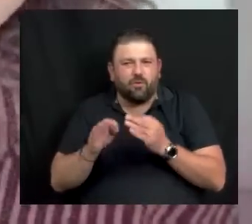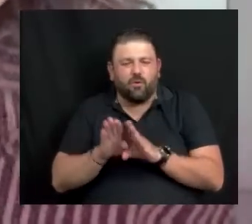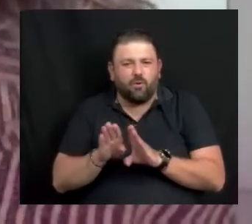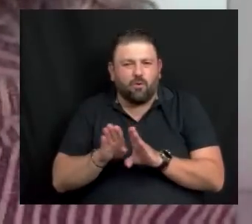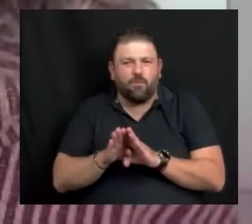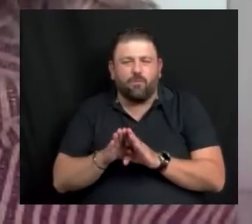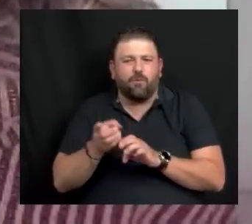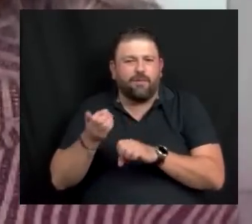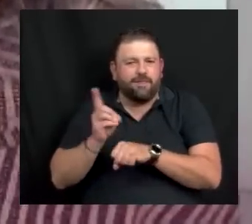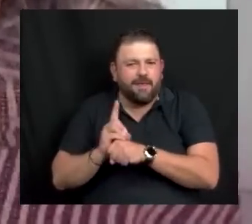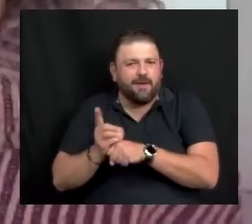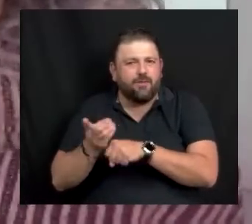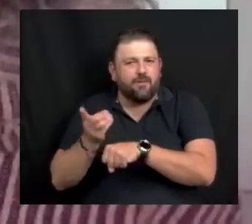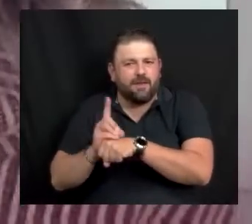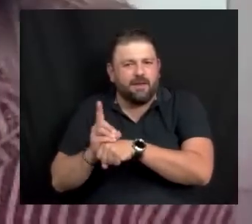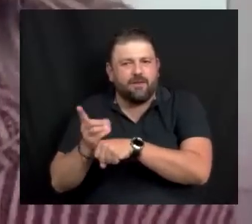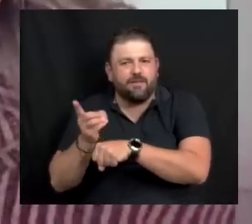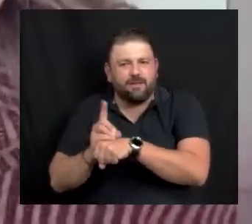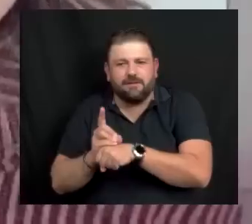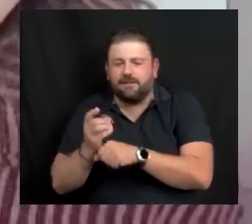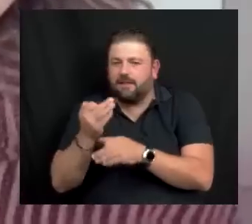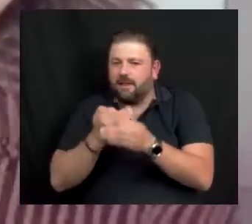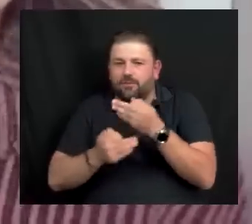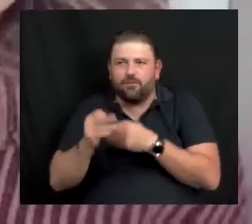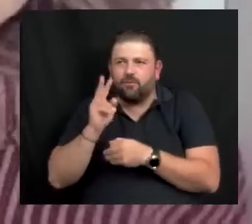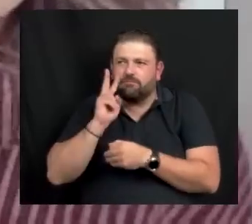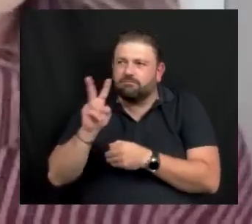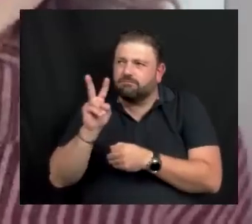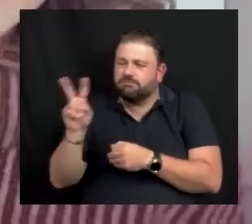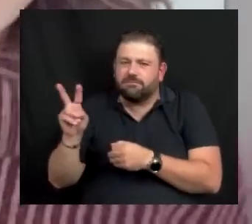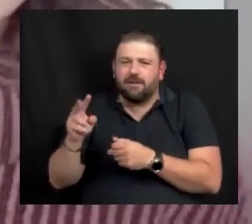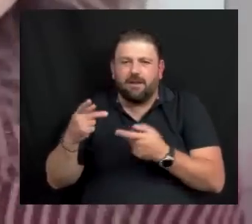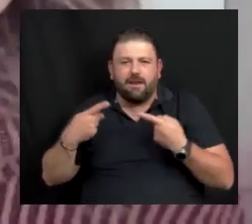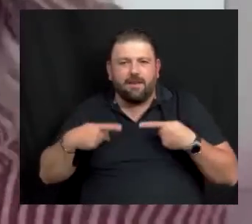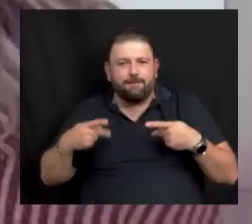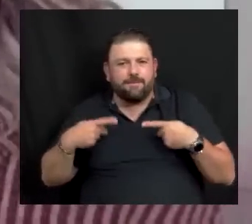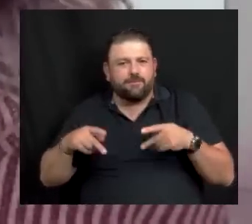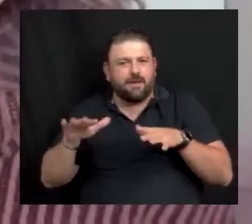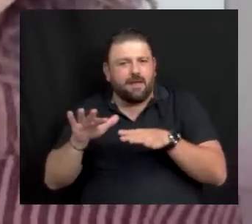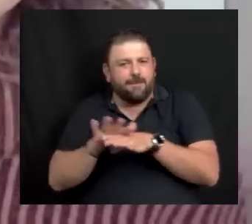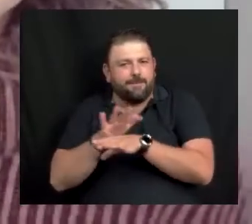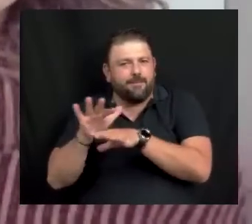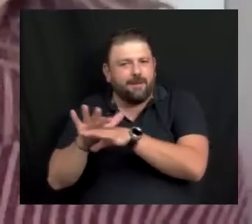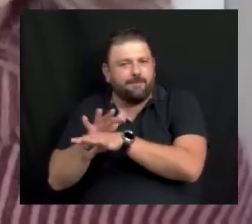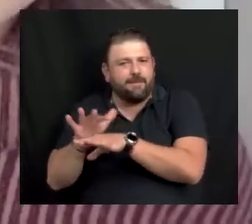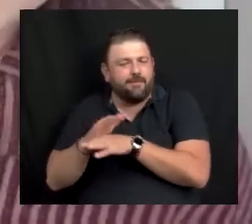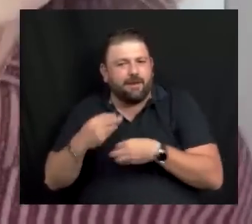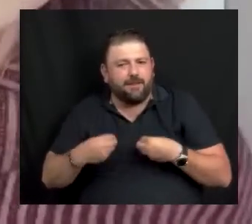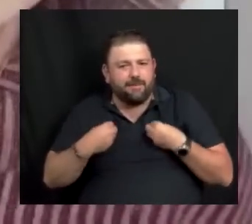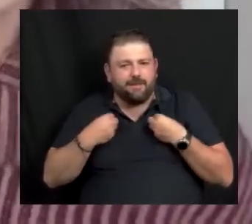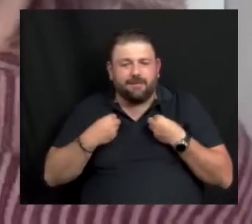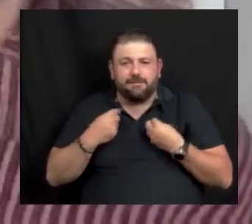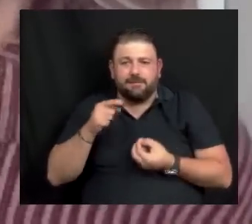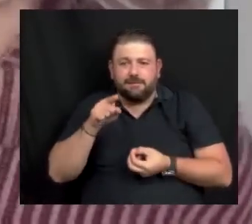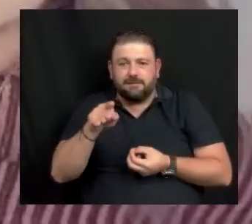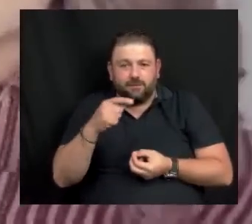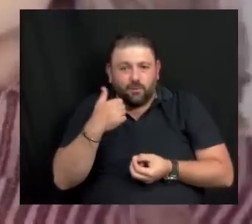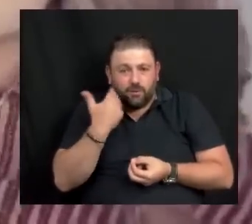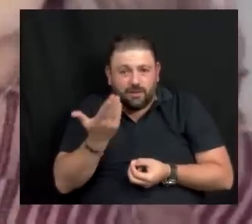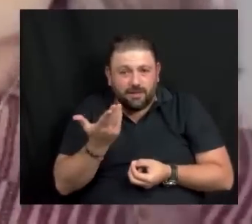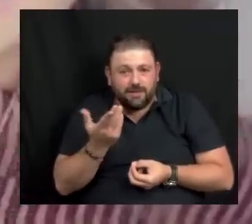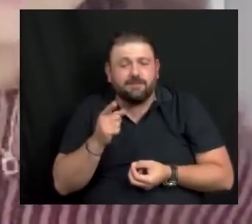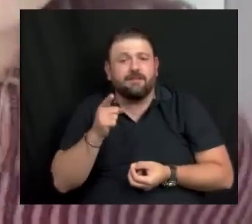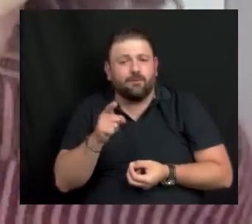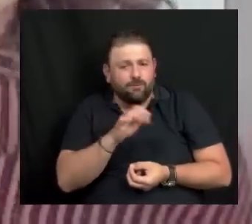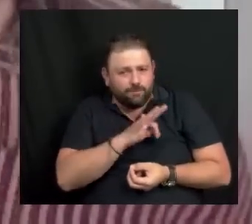de cosas que ha transformado la vida de mucha gente? Yo quiero ser parte de esas historias y quiero que un día mi